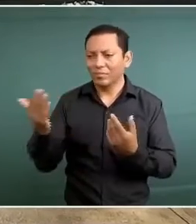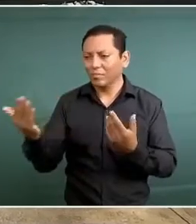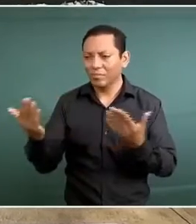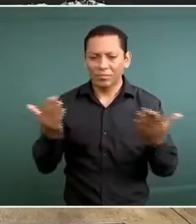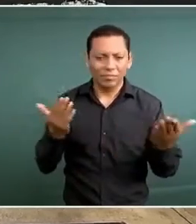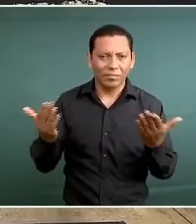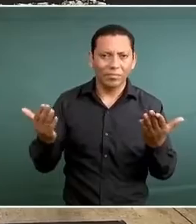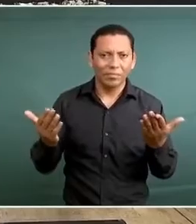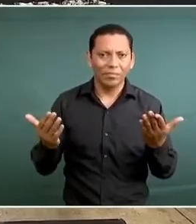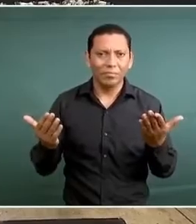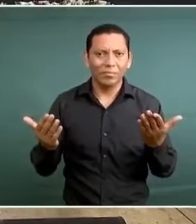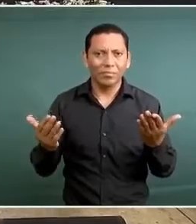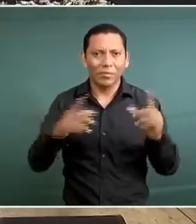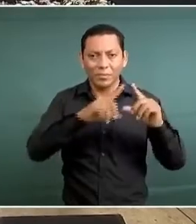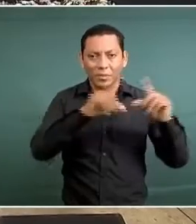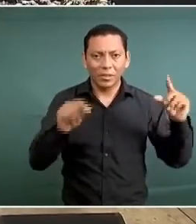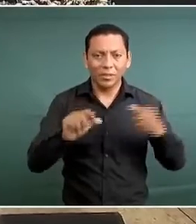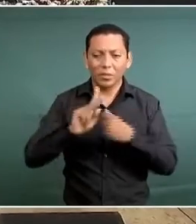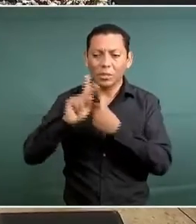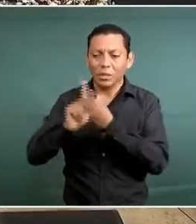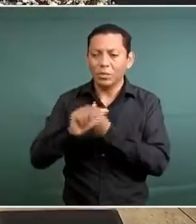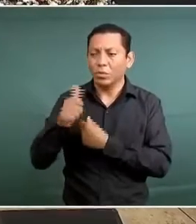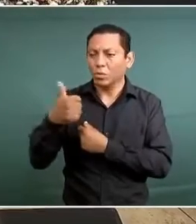a México con otros países,